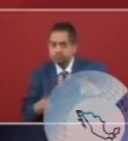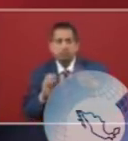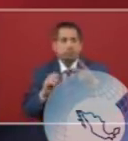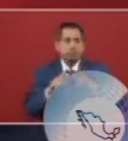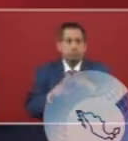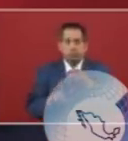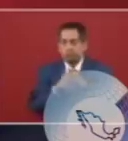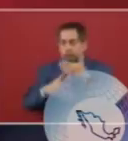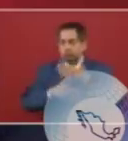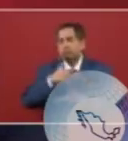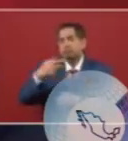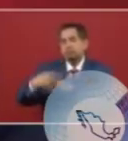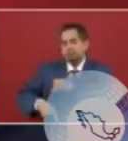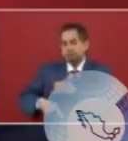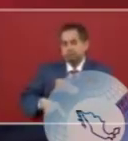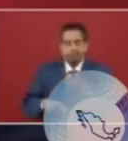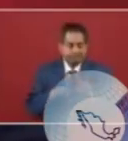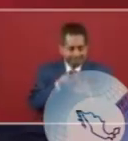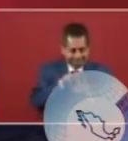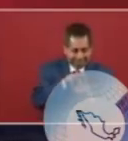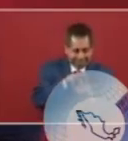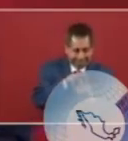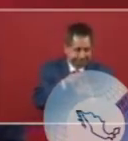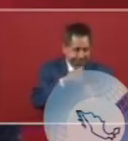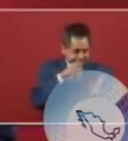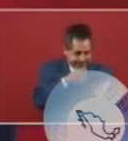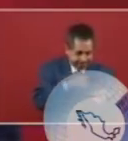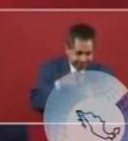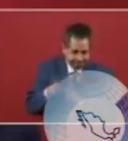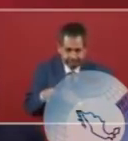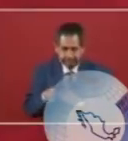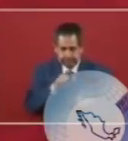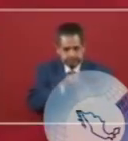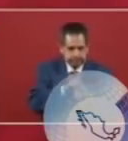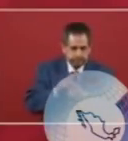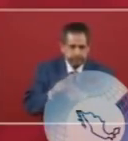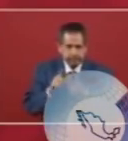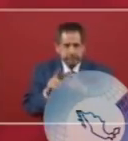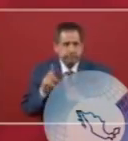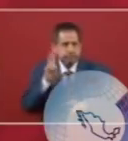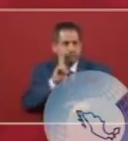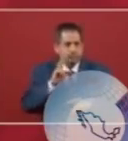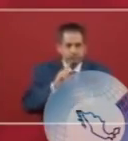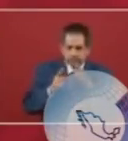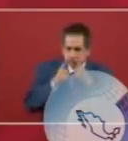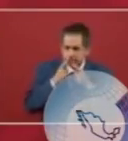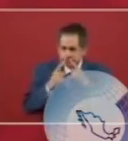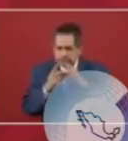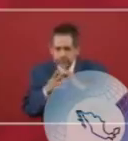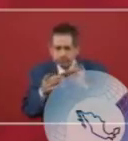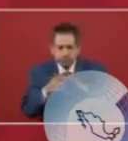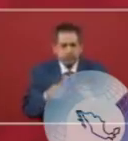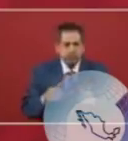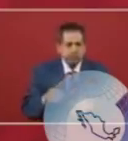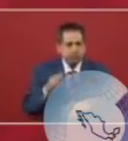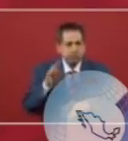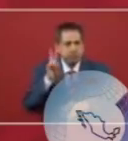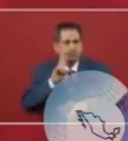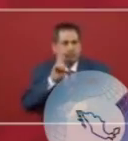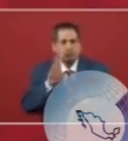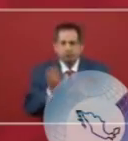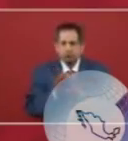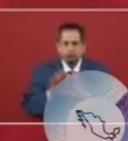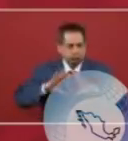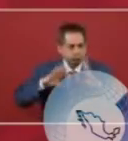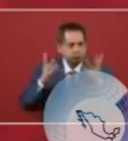entonces ese universo es el que vamos a ir en pausa donde encuentro con ellos y con ellas para tratar de hacer las cosas juntos ya